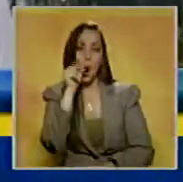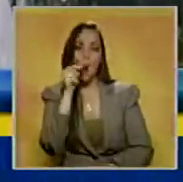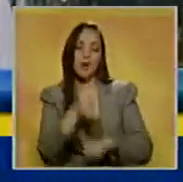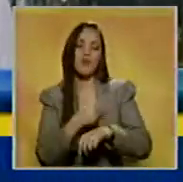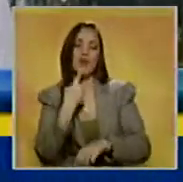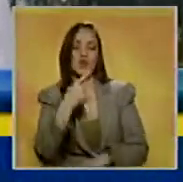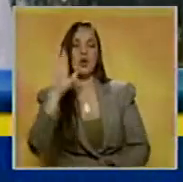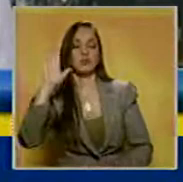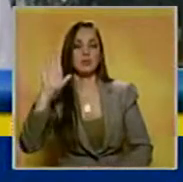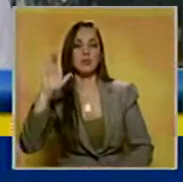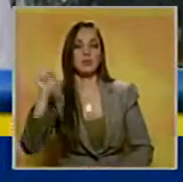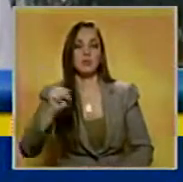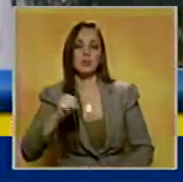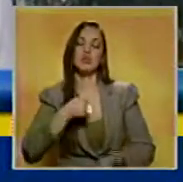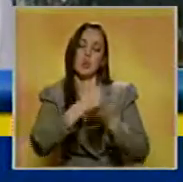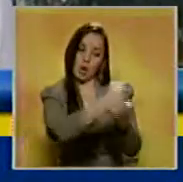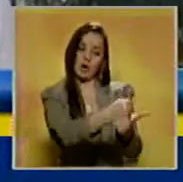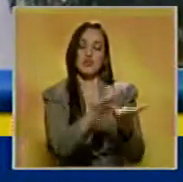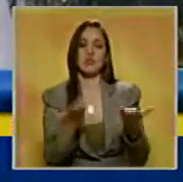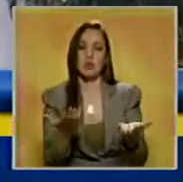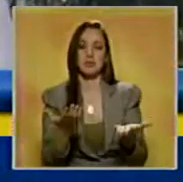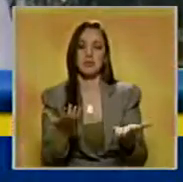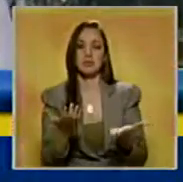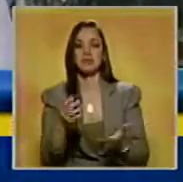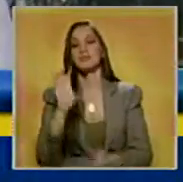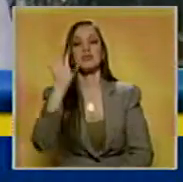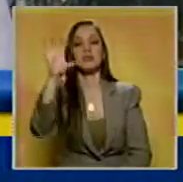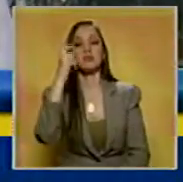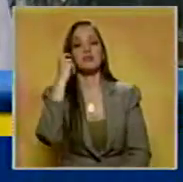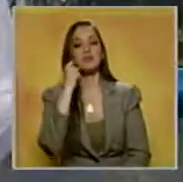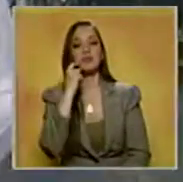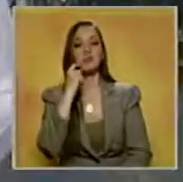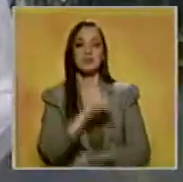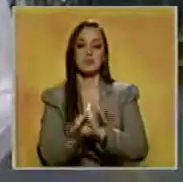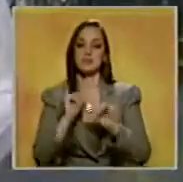mediar y ayudarlos en el conflicto. Del estado Sucre, Nina Martínez, Noticiero Venevisión.